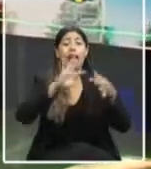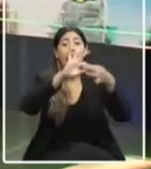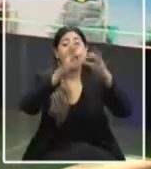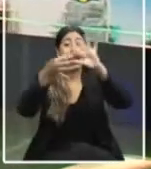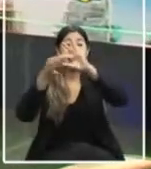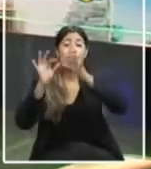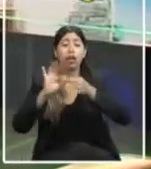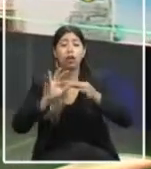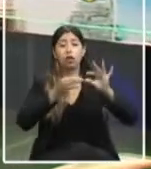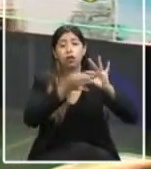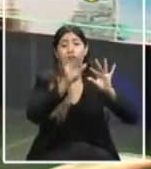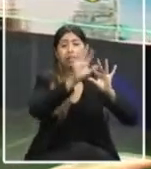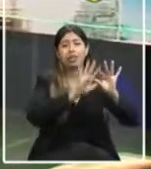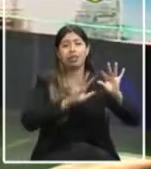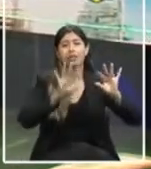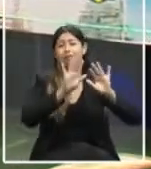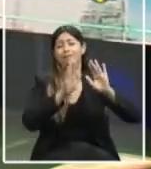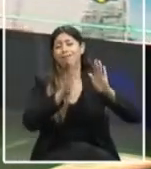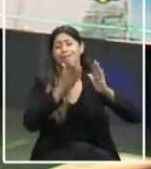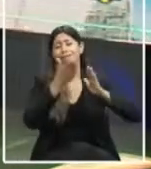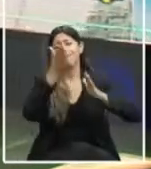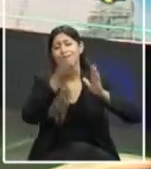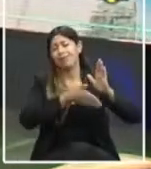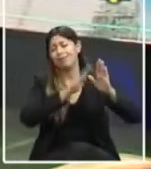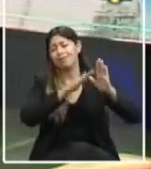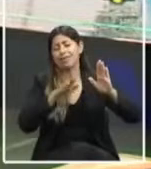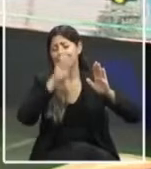ecosistemas por ampliar